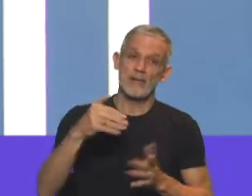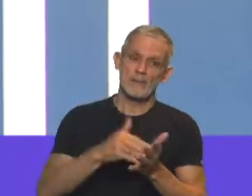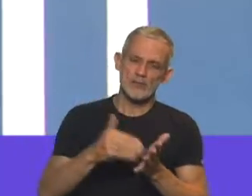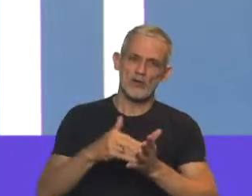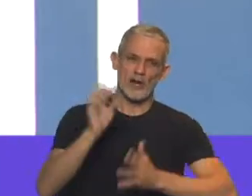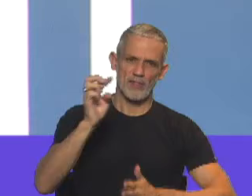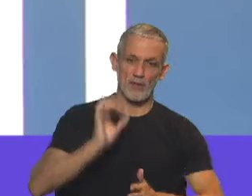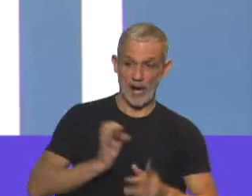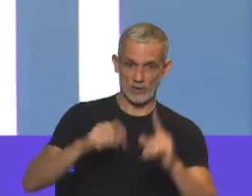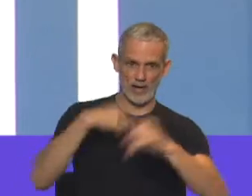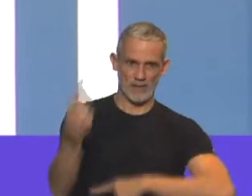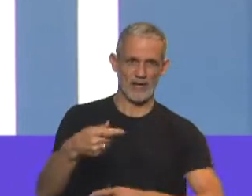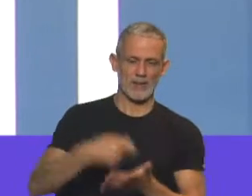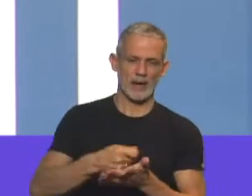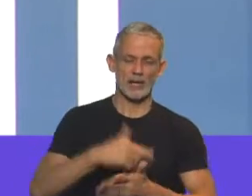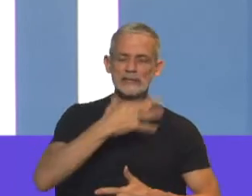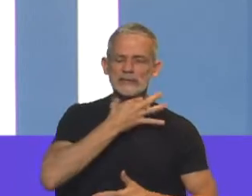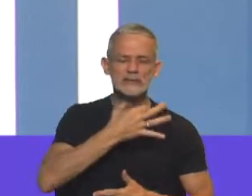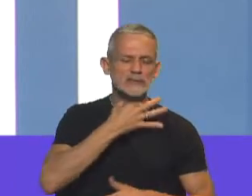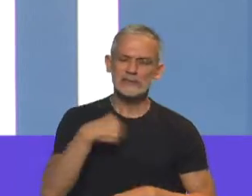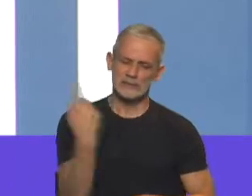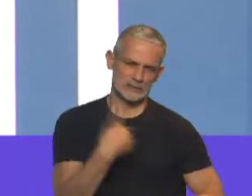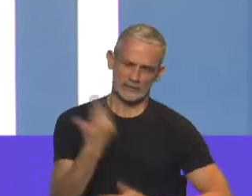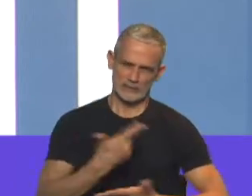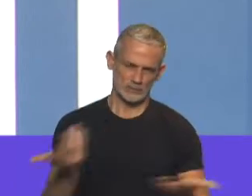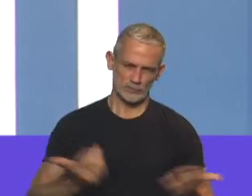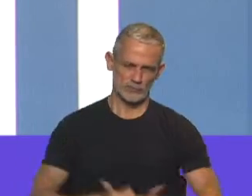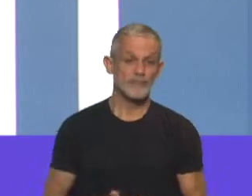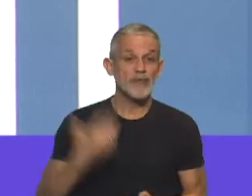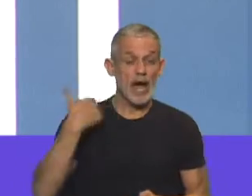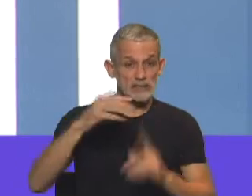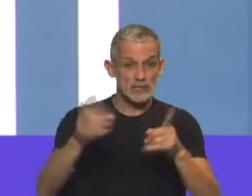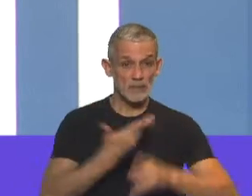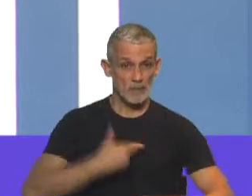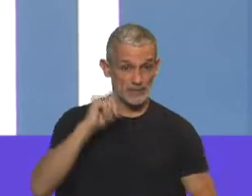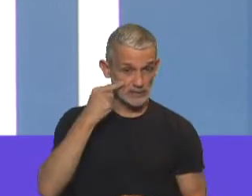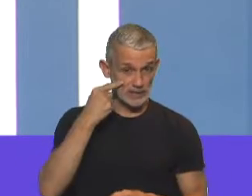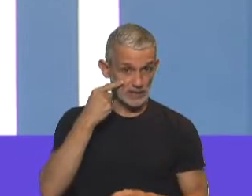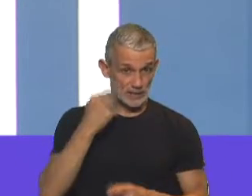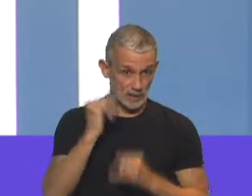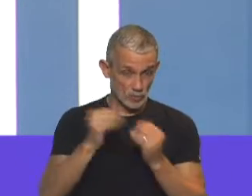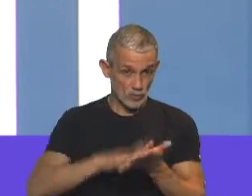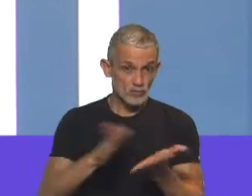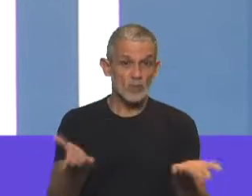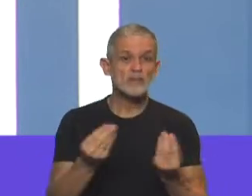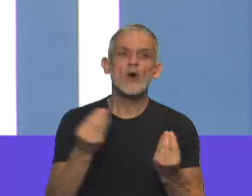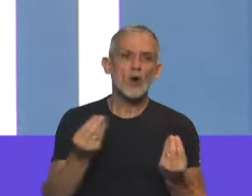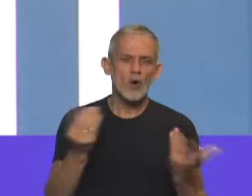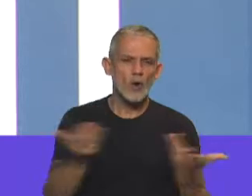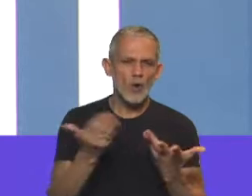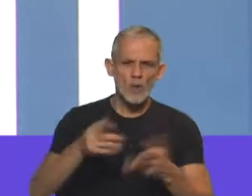pagar el año que viene acá estamos hasta acá estamos ha sido incluso el presidente blog cómo se logra